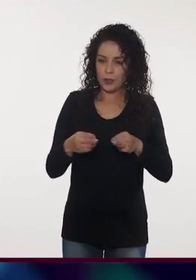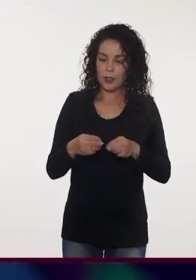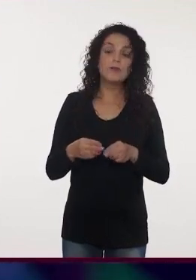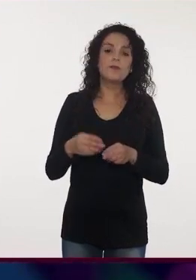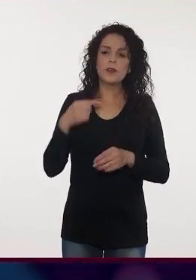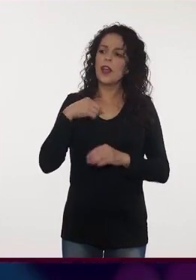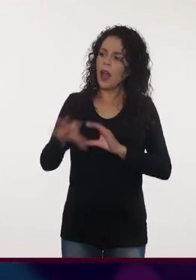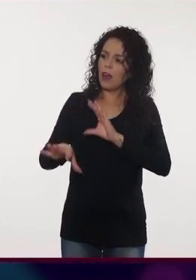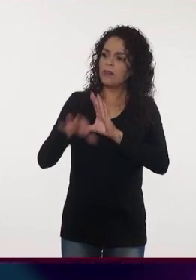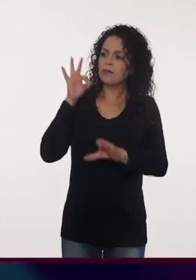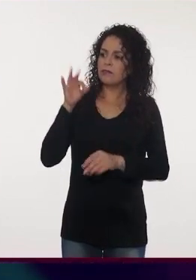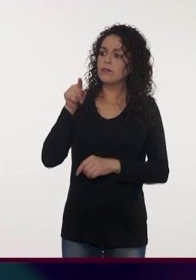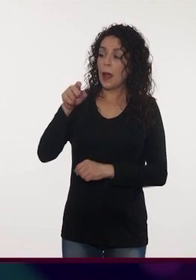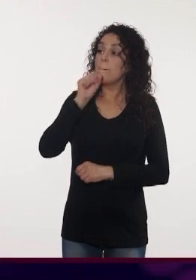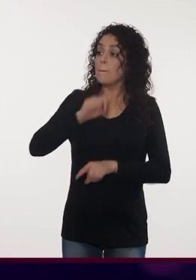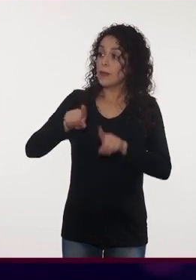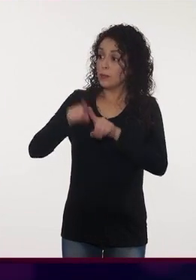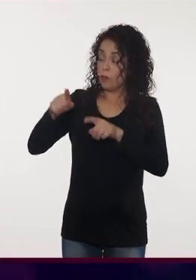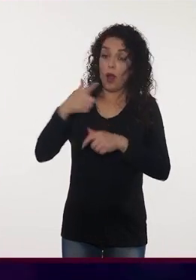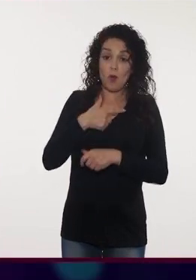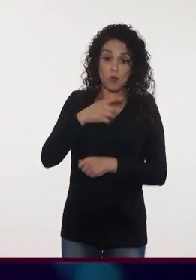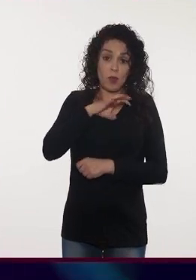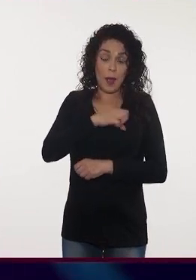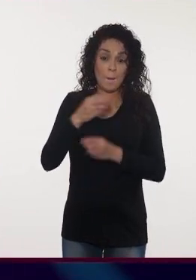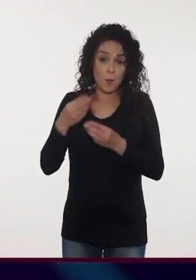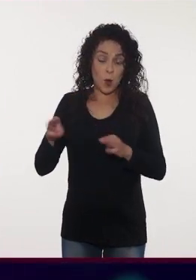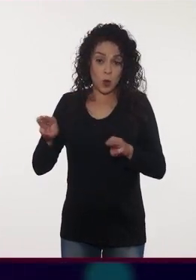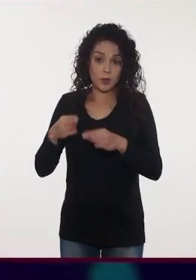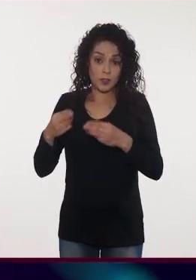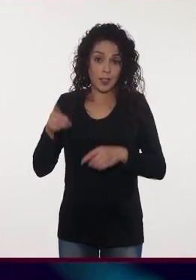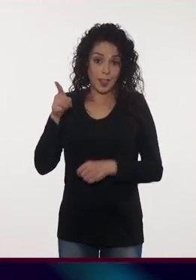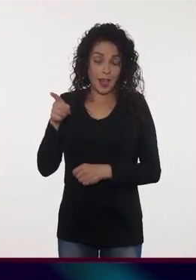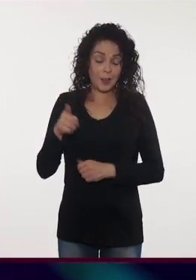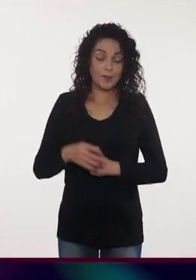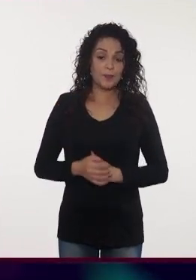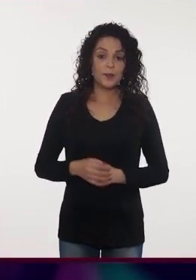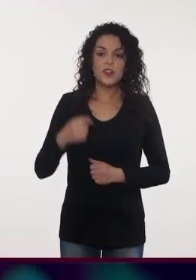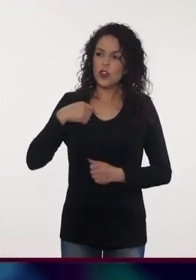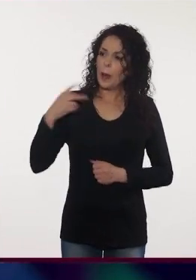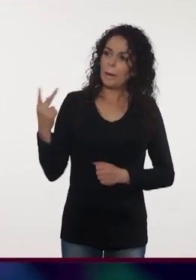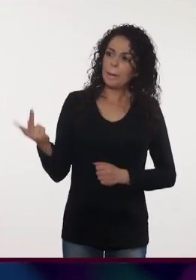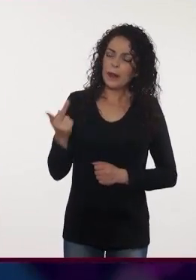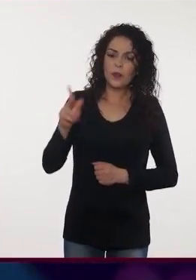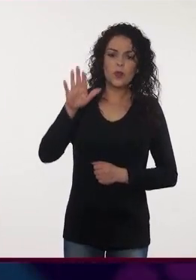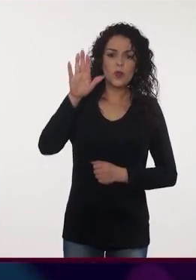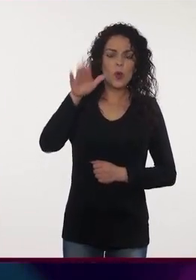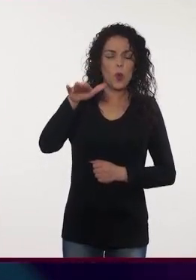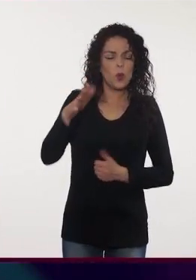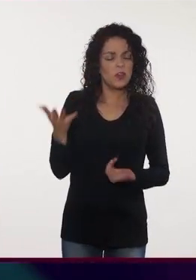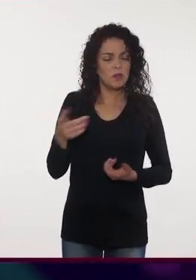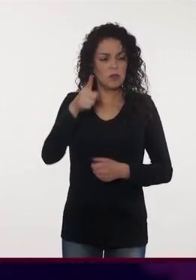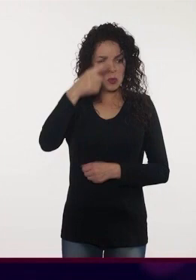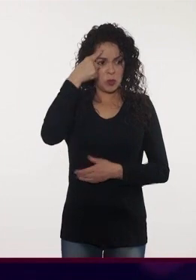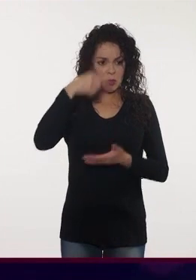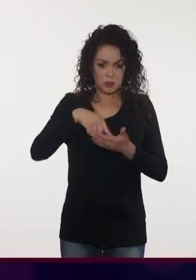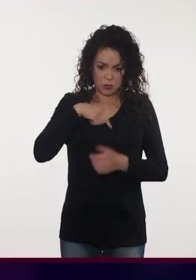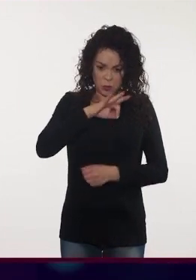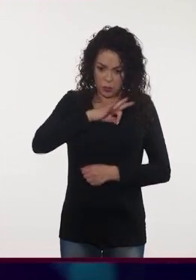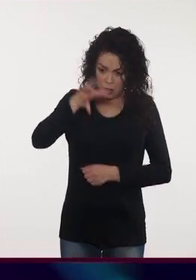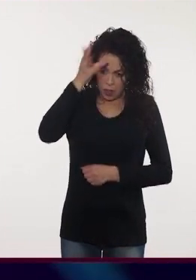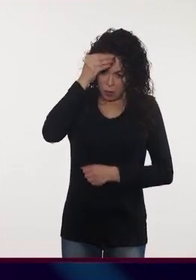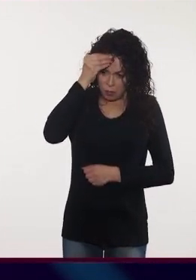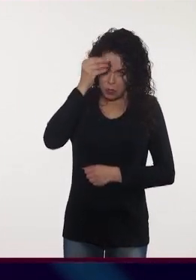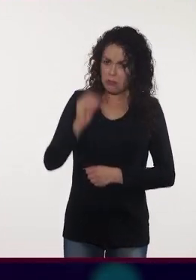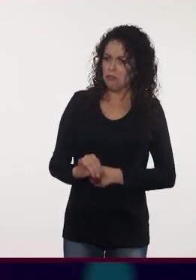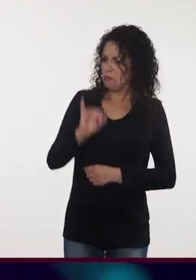tocábamos los dos, él también es músico, y le pregunté, le dije que si creía que podía aprender, y me